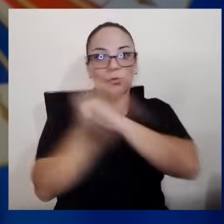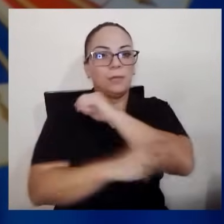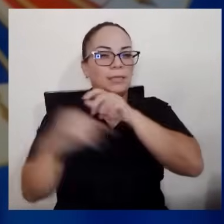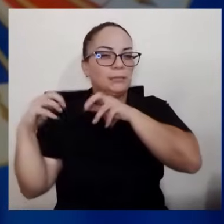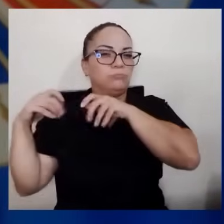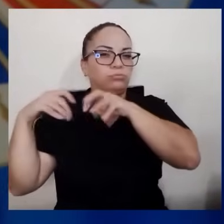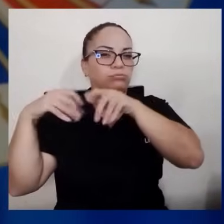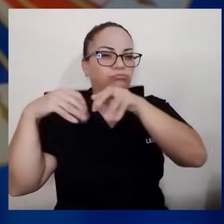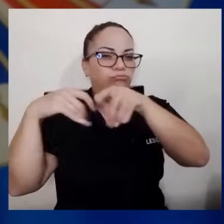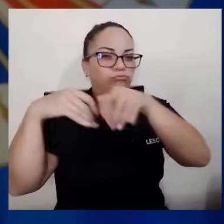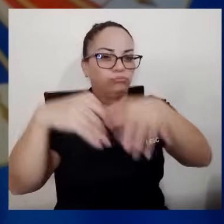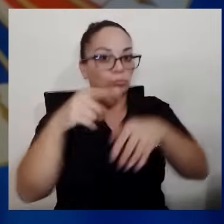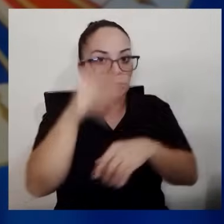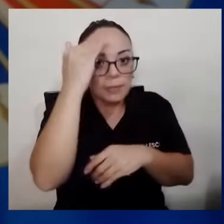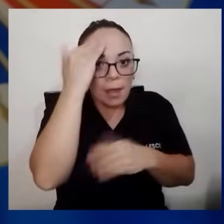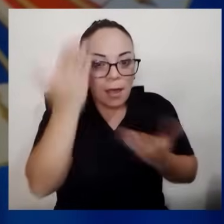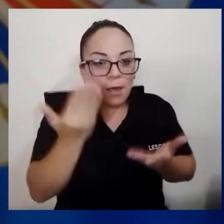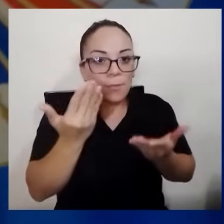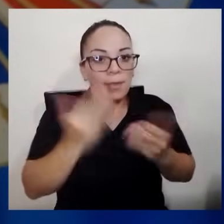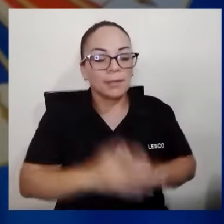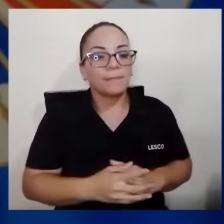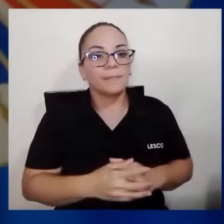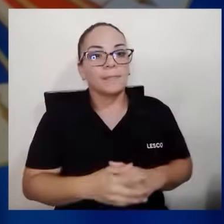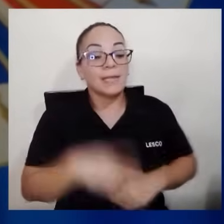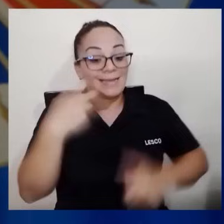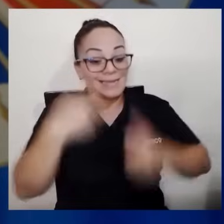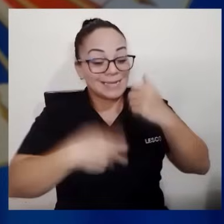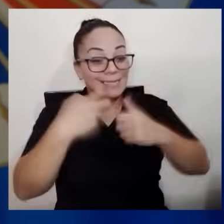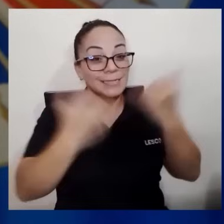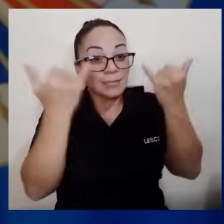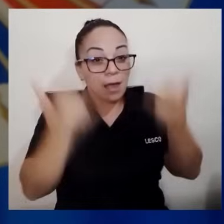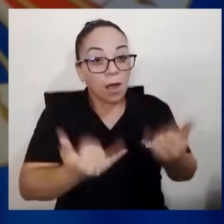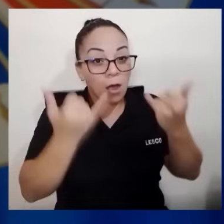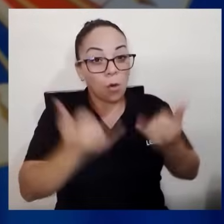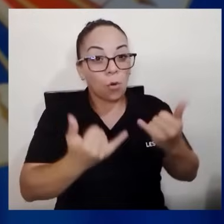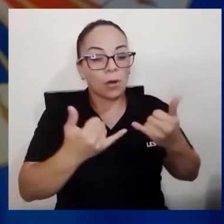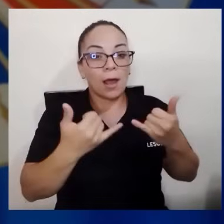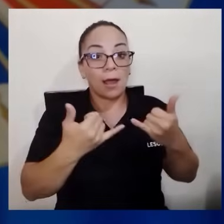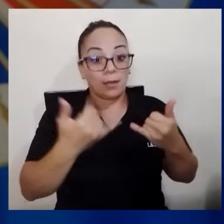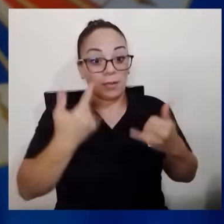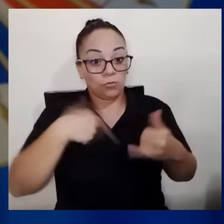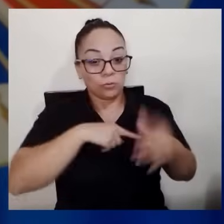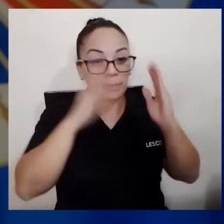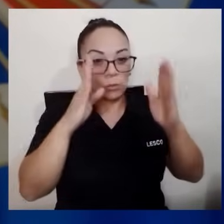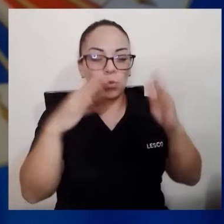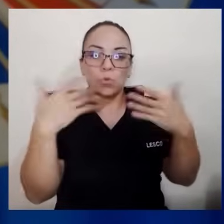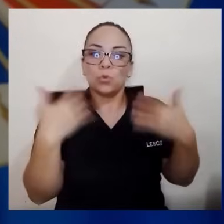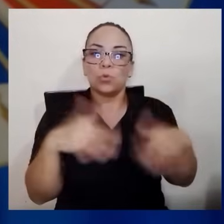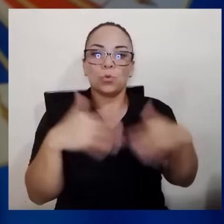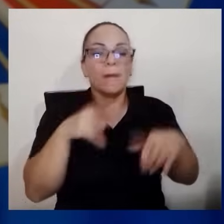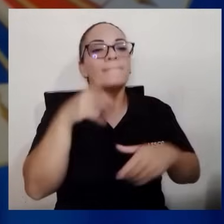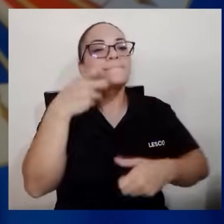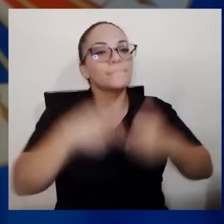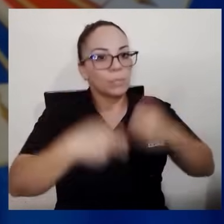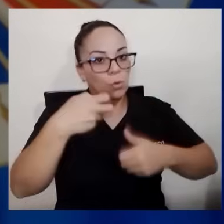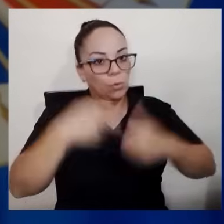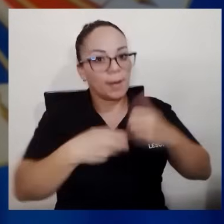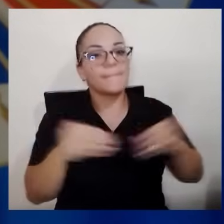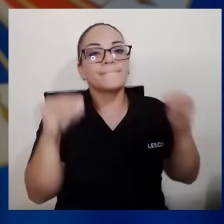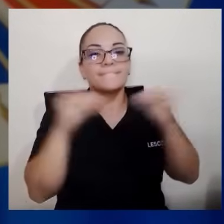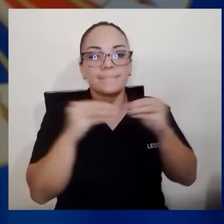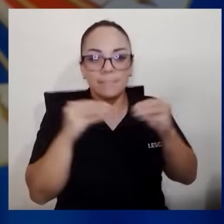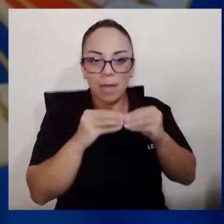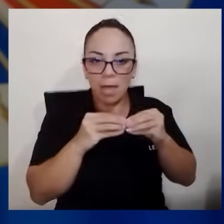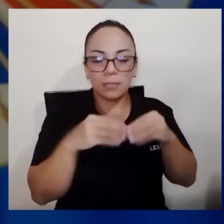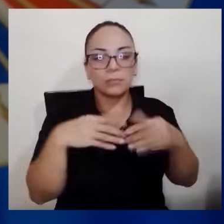la crisis que enfrentamos quizá sea uno de los problemas que más duro ha